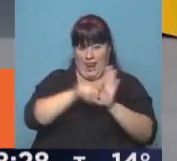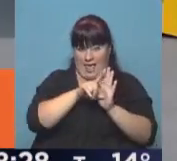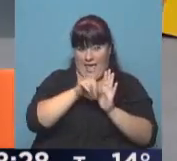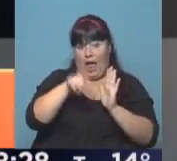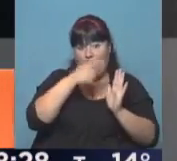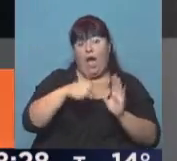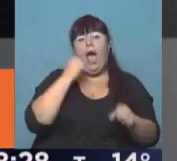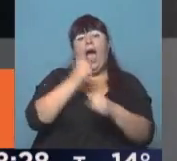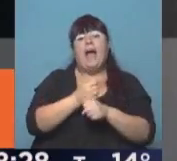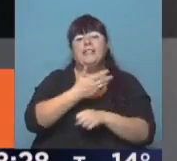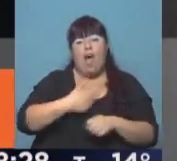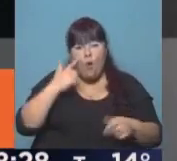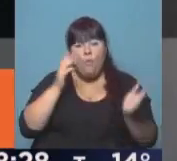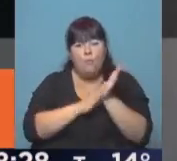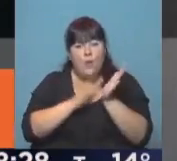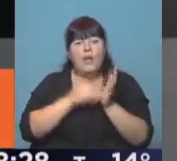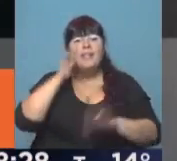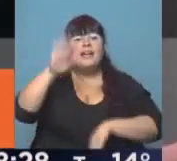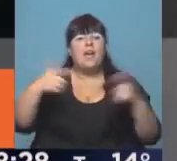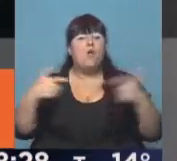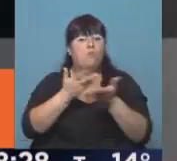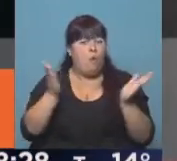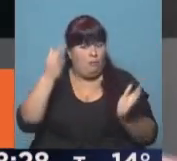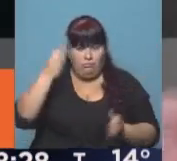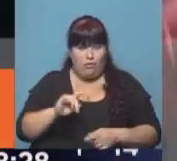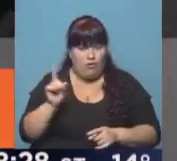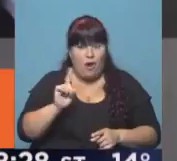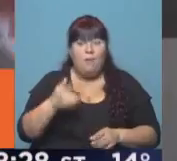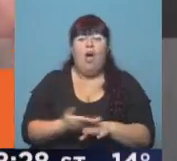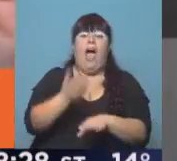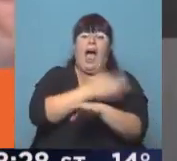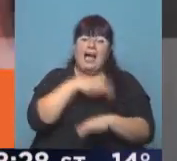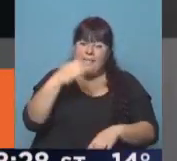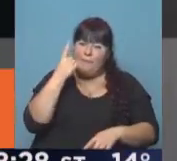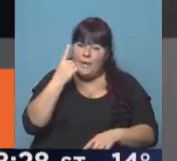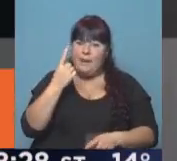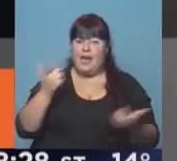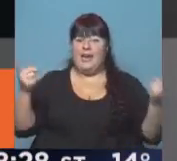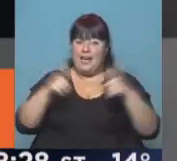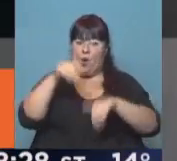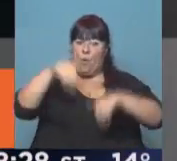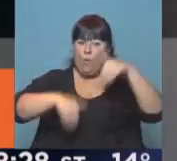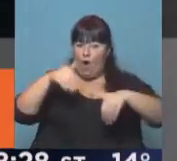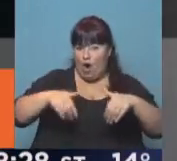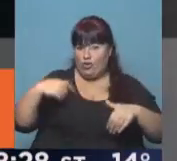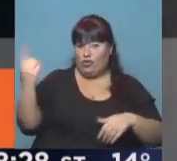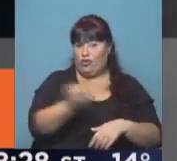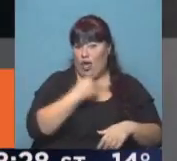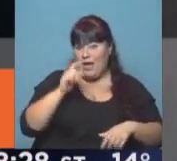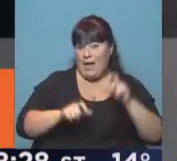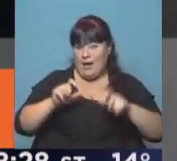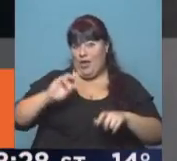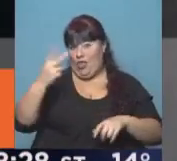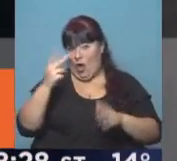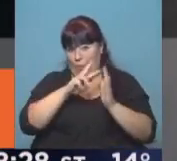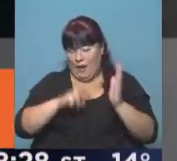hasta tanto el gobierno demuestre que convocó a audiencia pública cosa que no hizo porque previamente tenía que haber hecho la votación digamos de